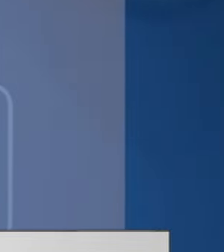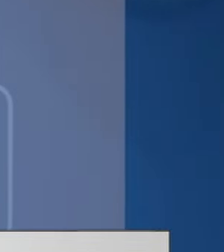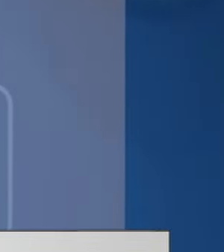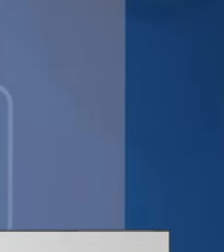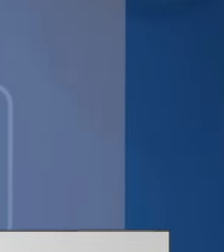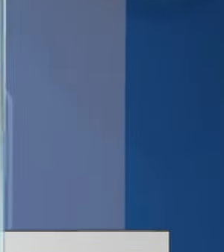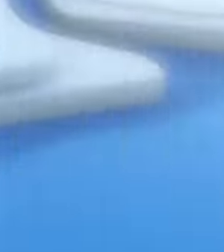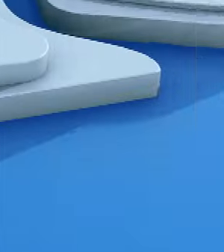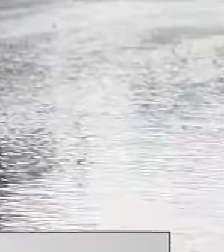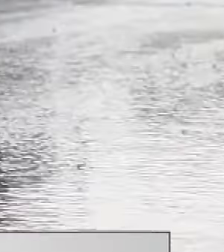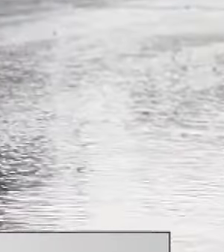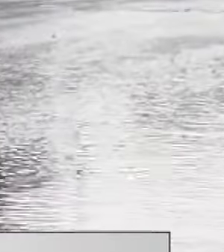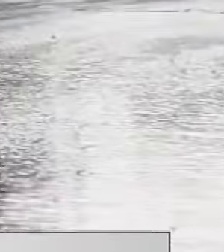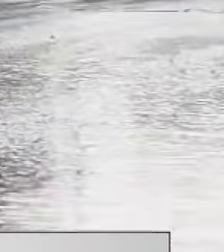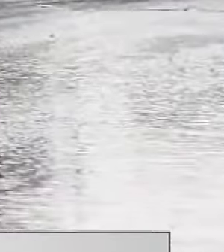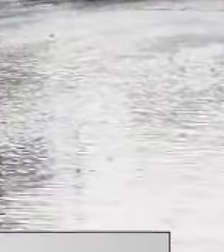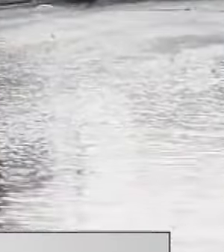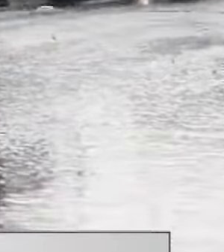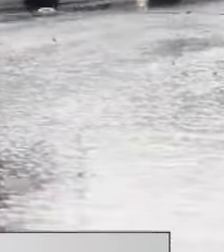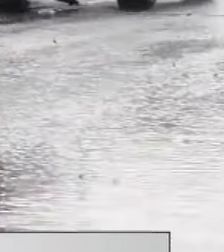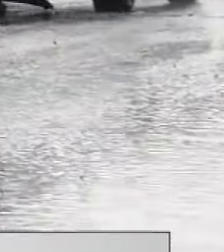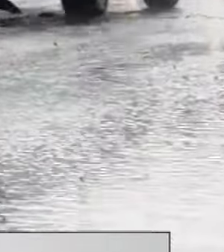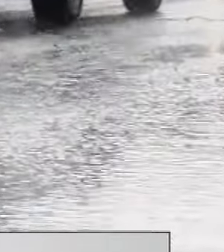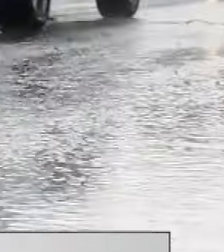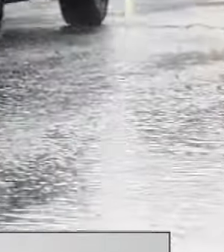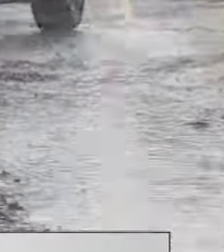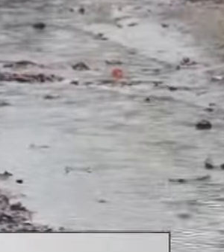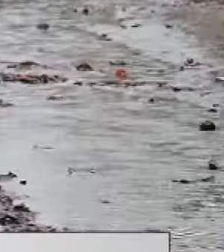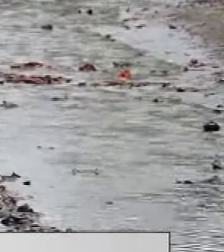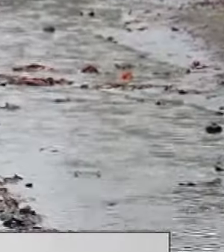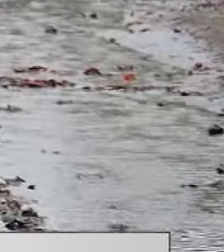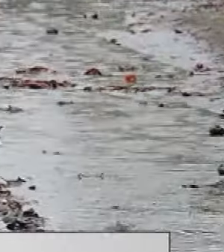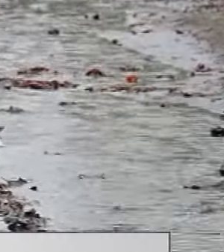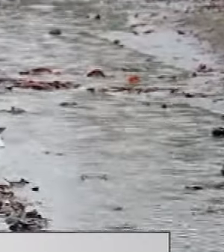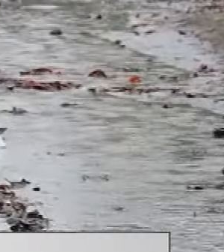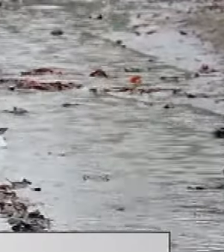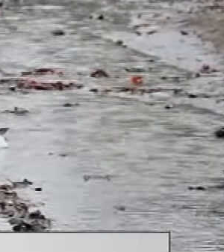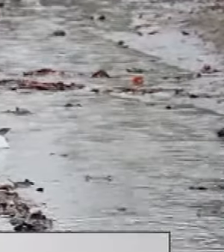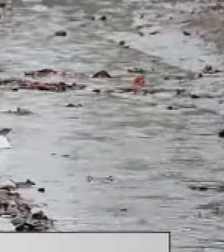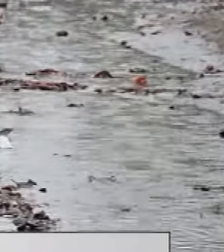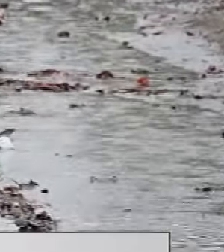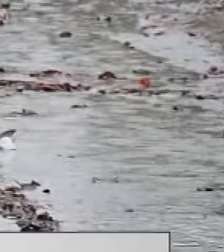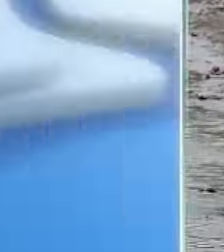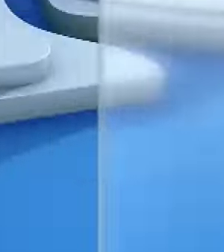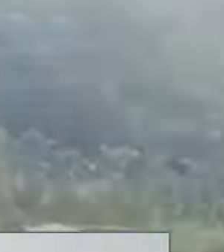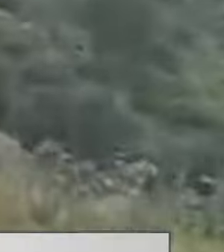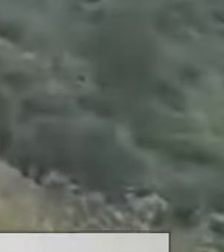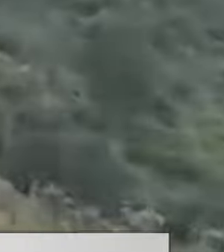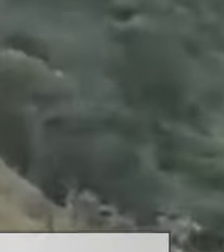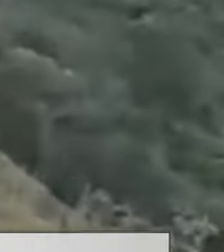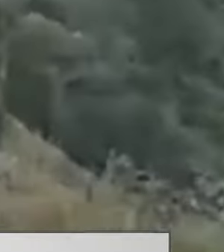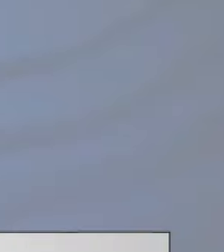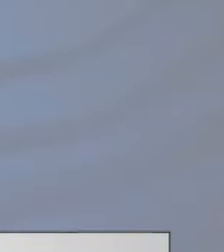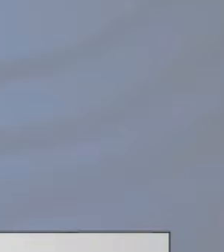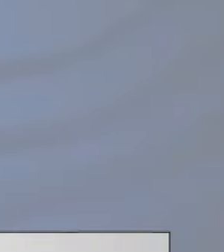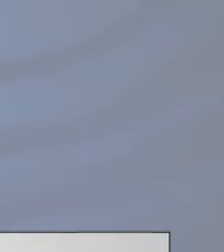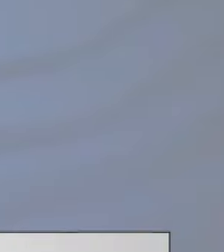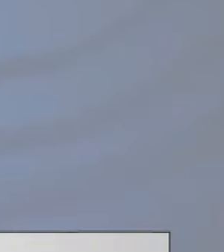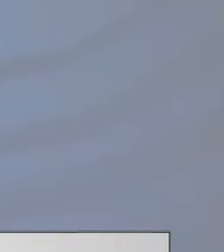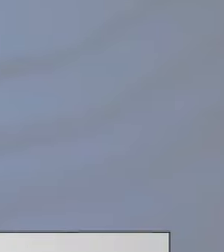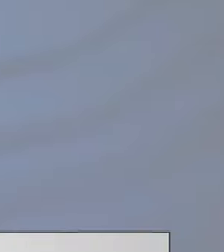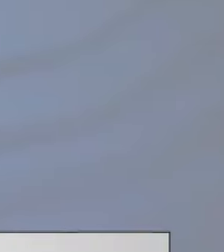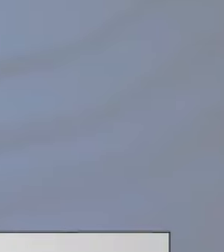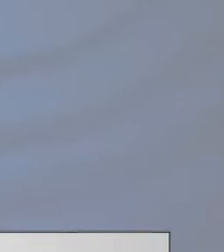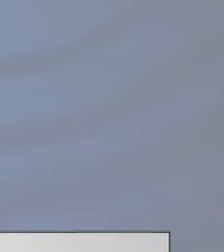denunciado por la comunidad. Definen zonas en posible riesgo por llegada del fenómeno de la niña a Bogotá. Muere cabo del ejército